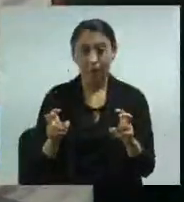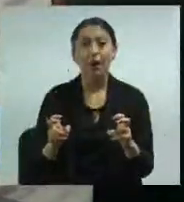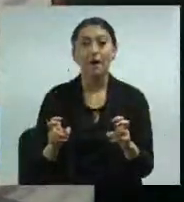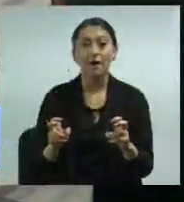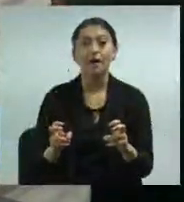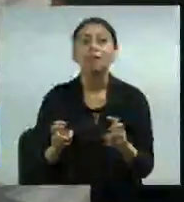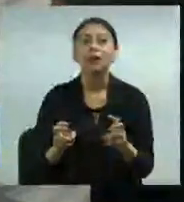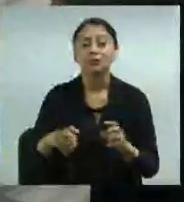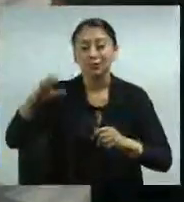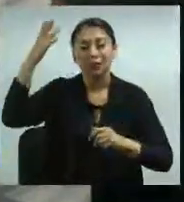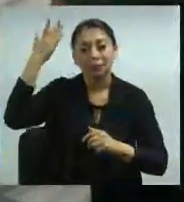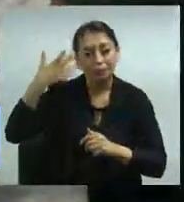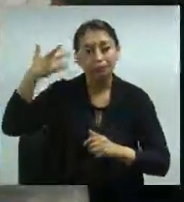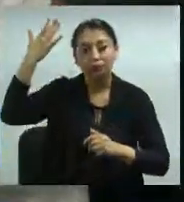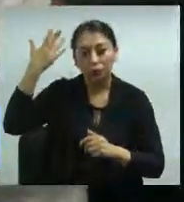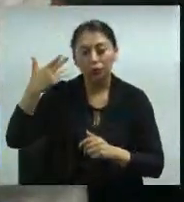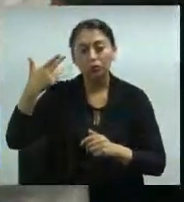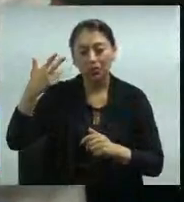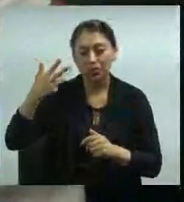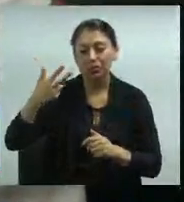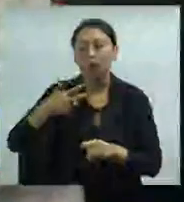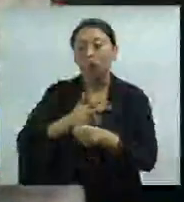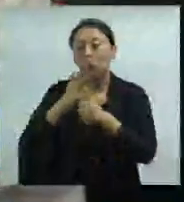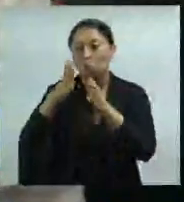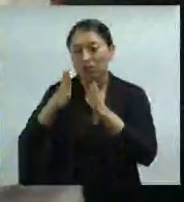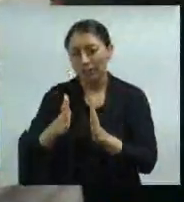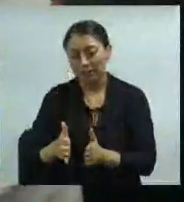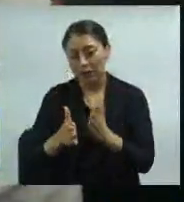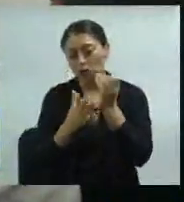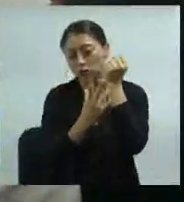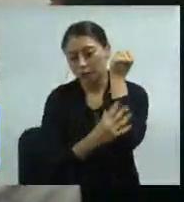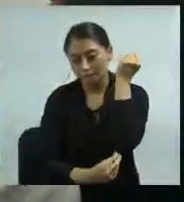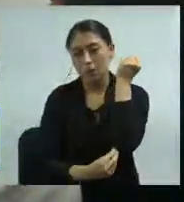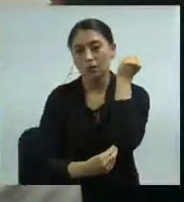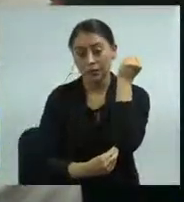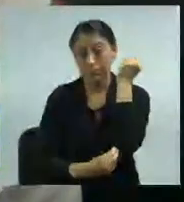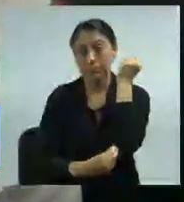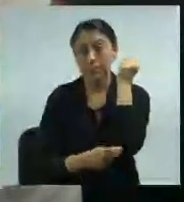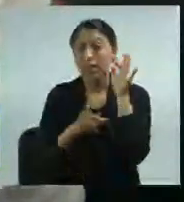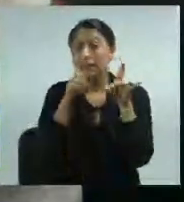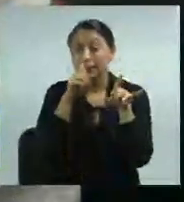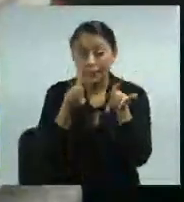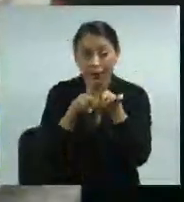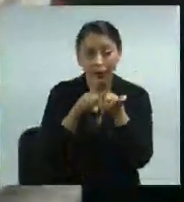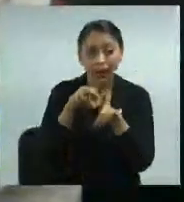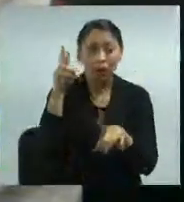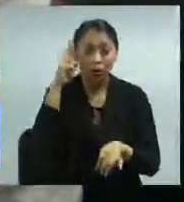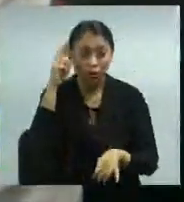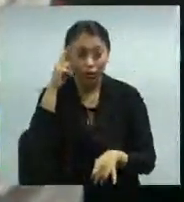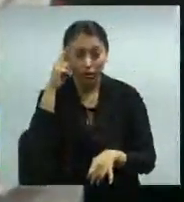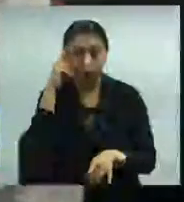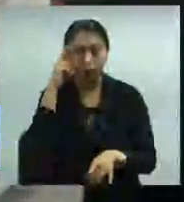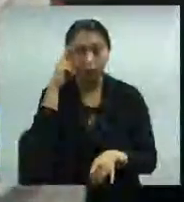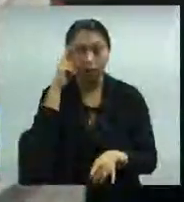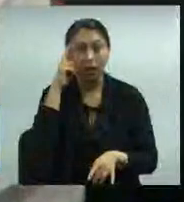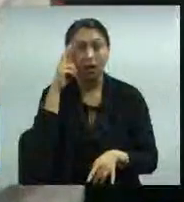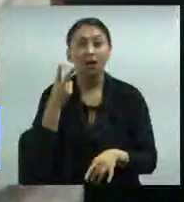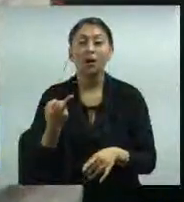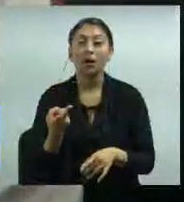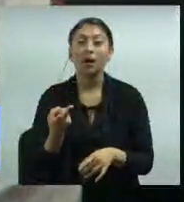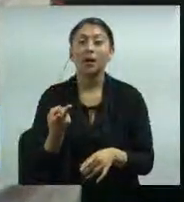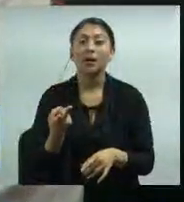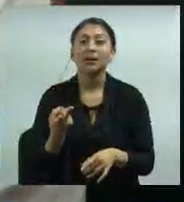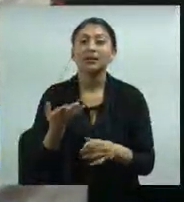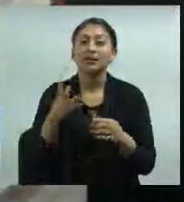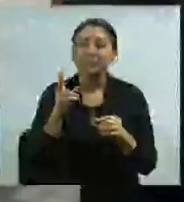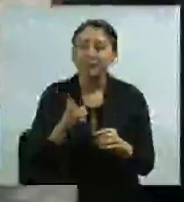que cada día tengamos más pobres. Hay que recordar, distinguidos colegas, que cada vez que hay un desastre